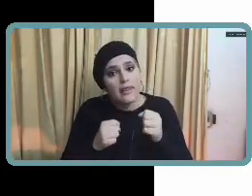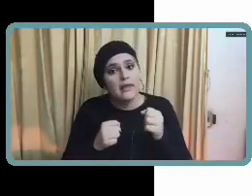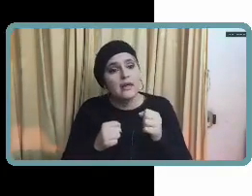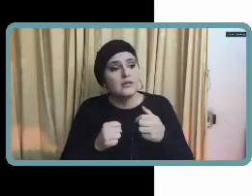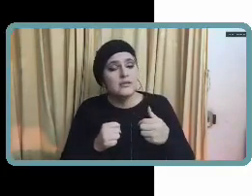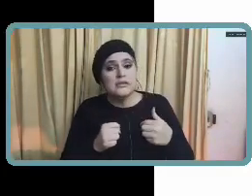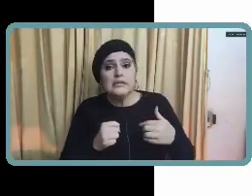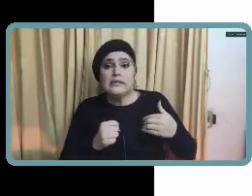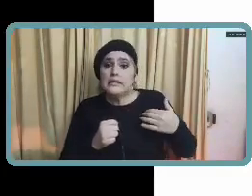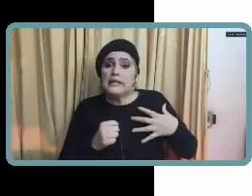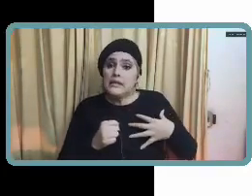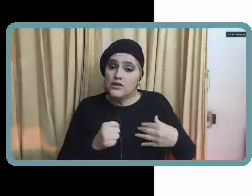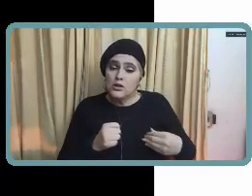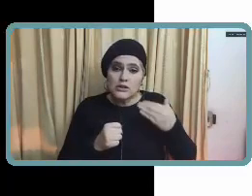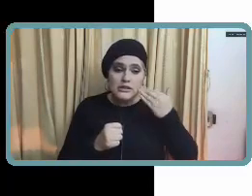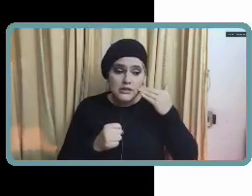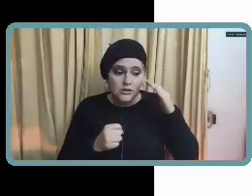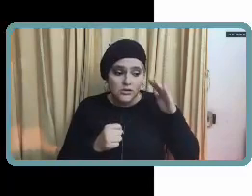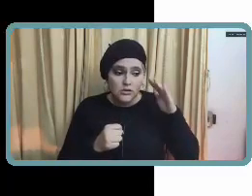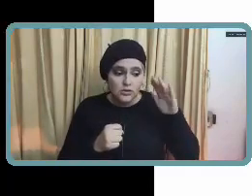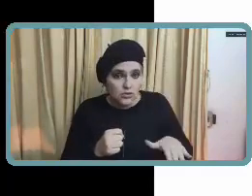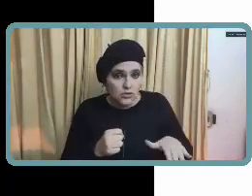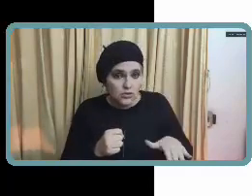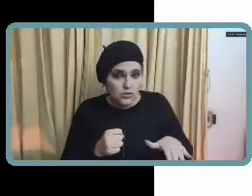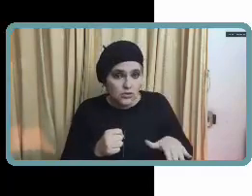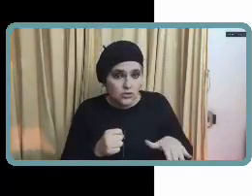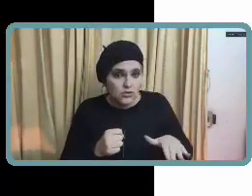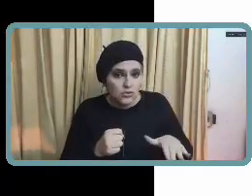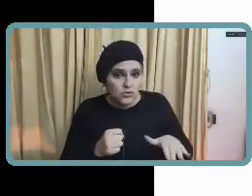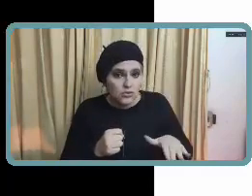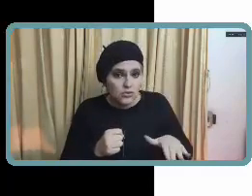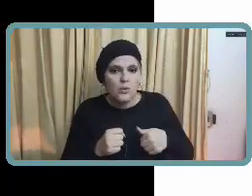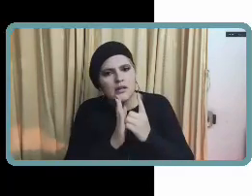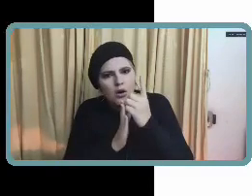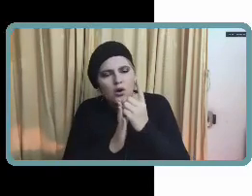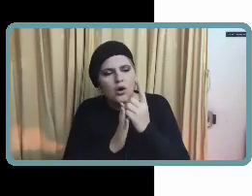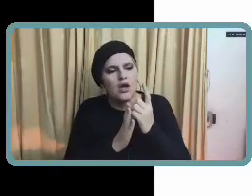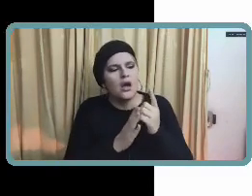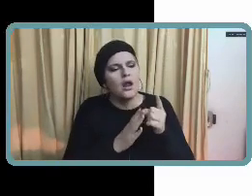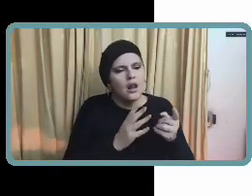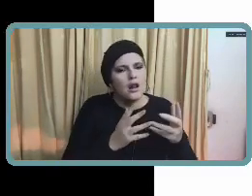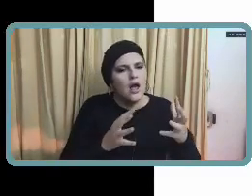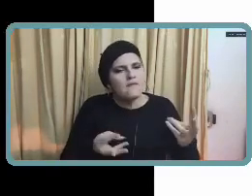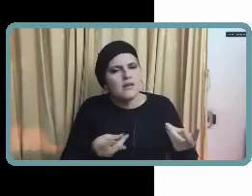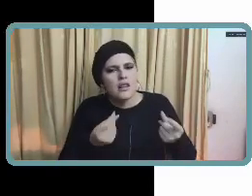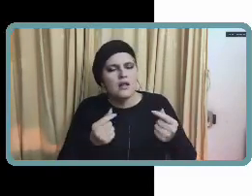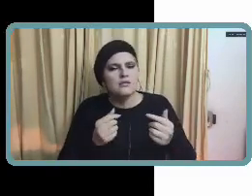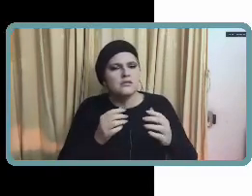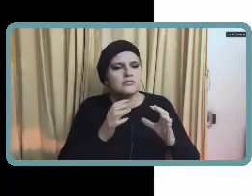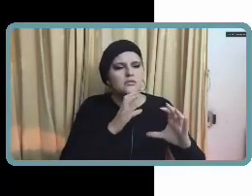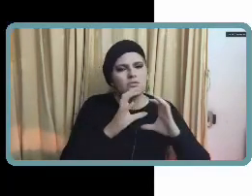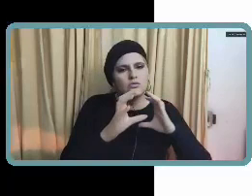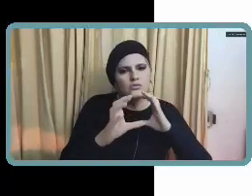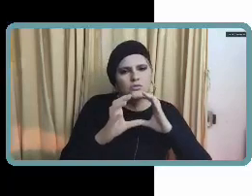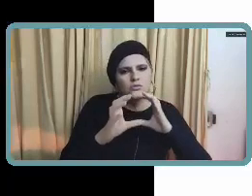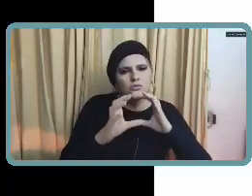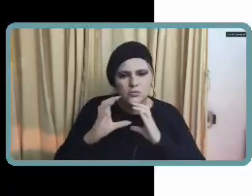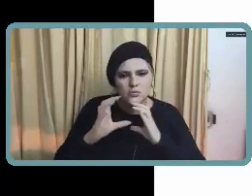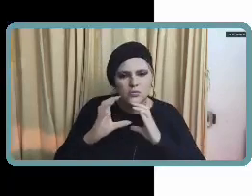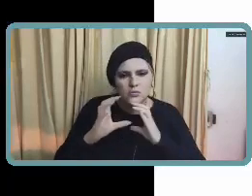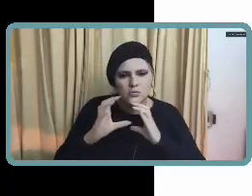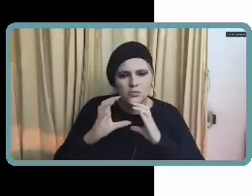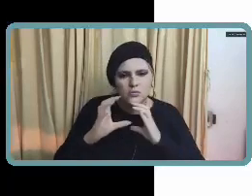a desarrollar las habilidades sociocomunicativas. ¿Y por qué esto es importante? Porque